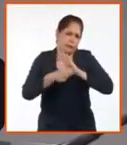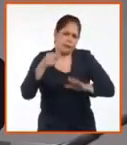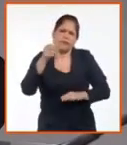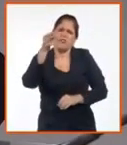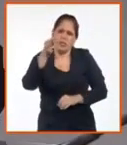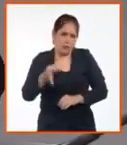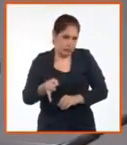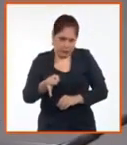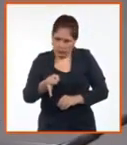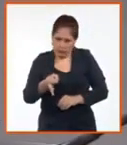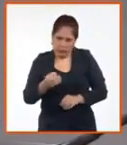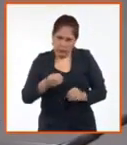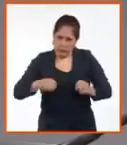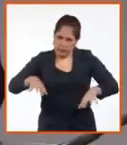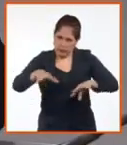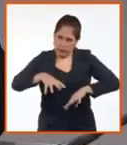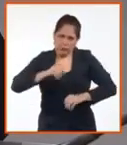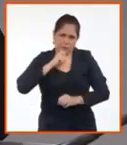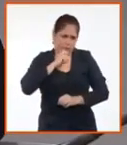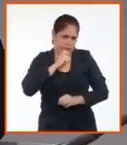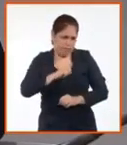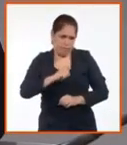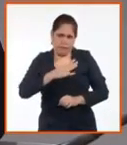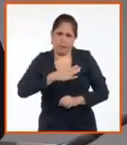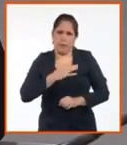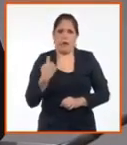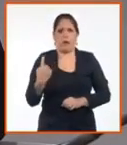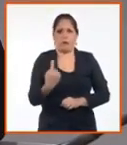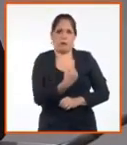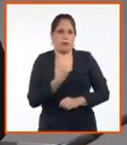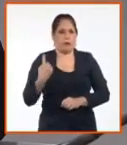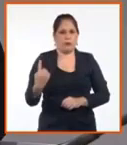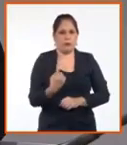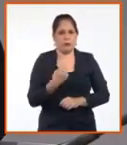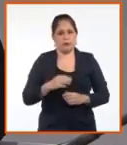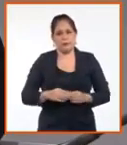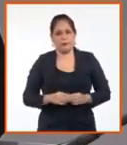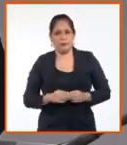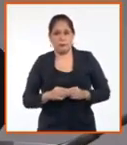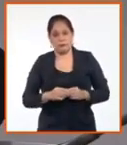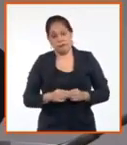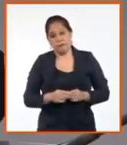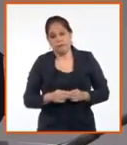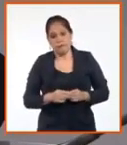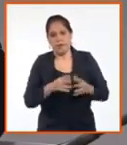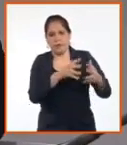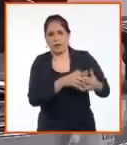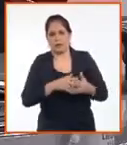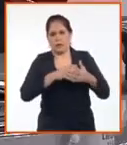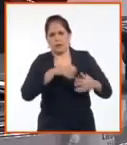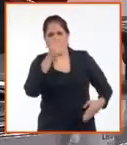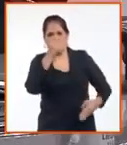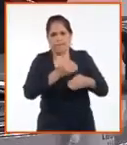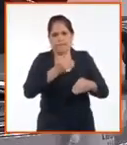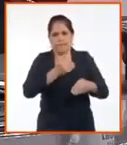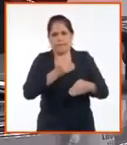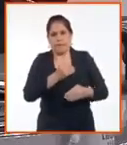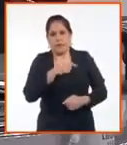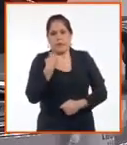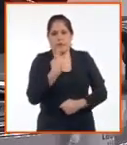que no nos afectan estas cuestiones que hemos estado explicando y eso o sea se ha recrudecido